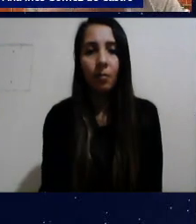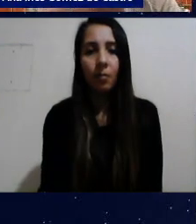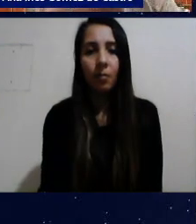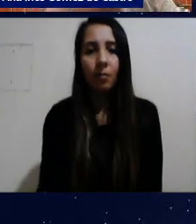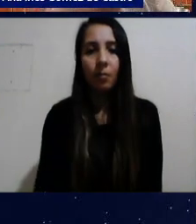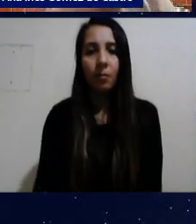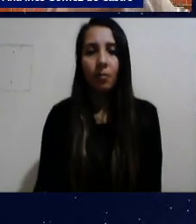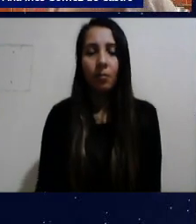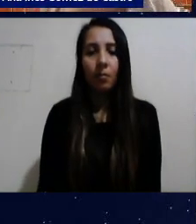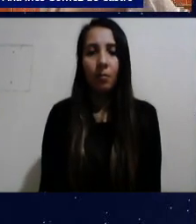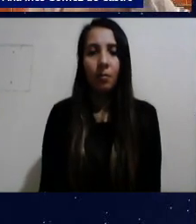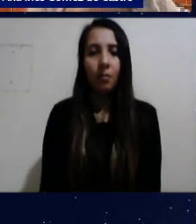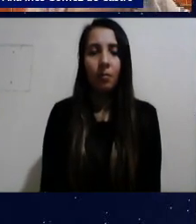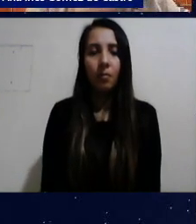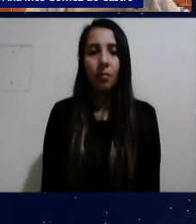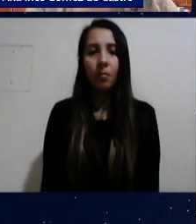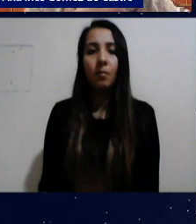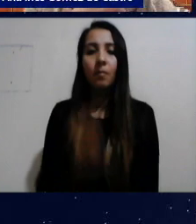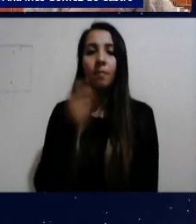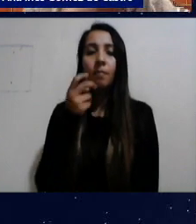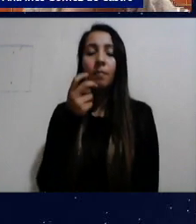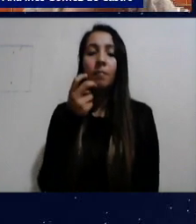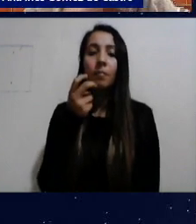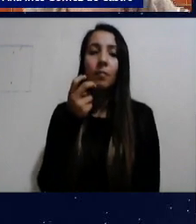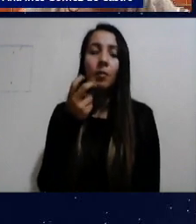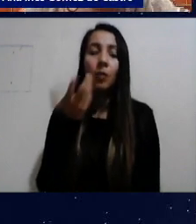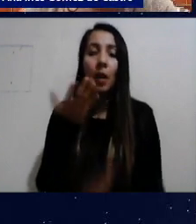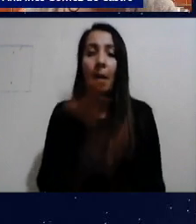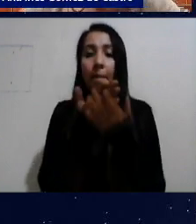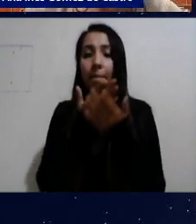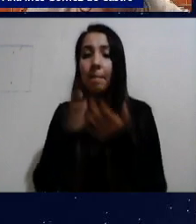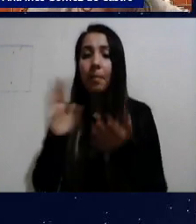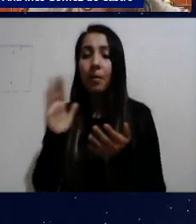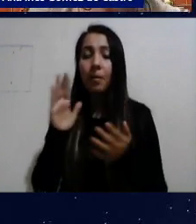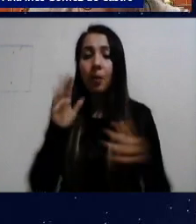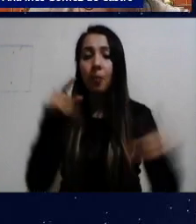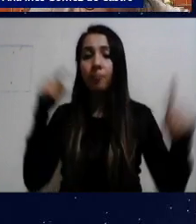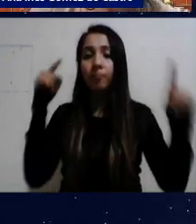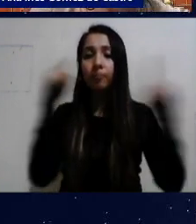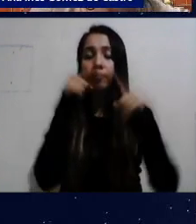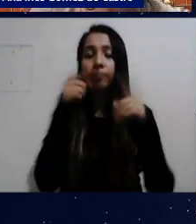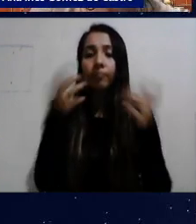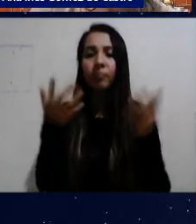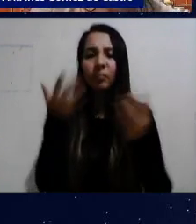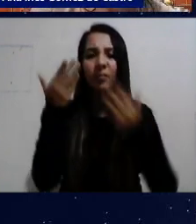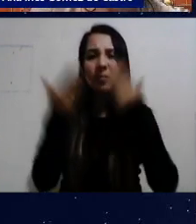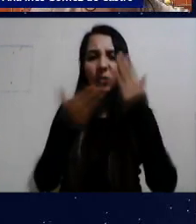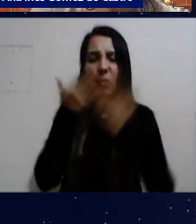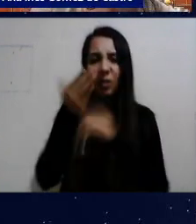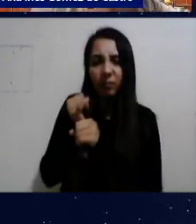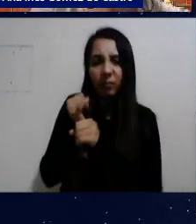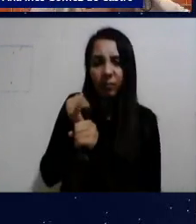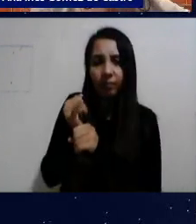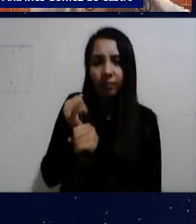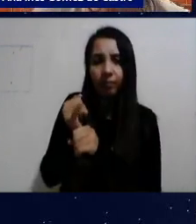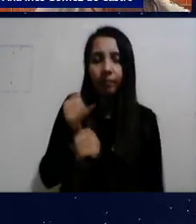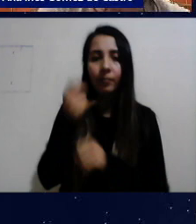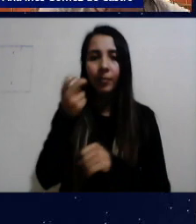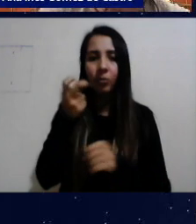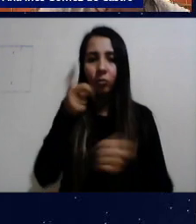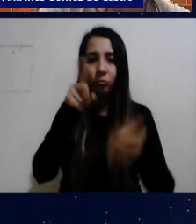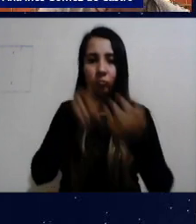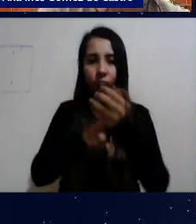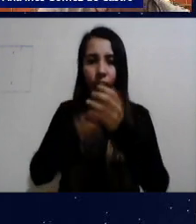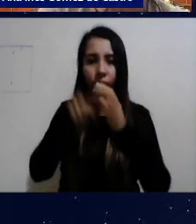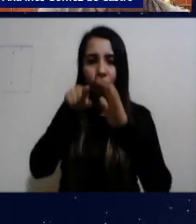Vale, pero además de eso, nuestra misión por lo que quiere es estudiar esta zona interior, que es la región en la que